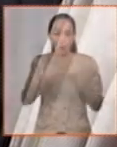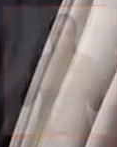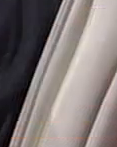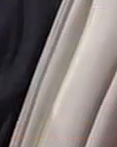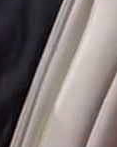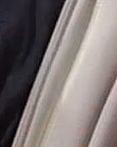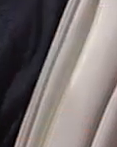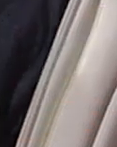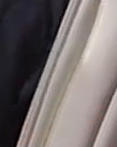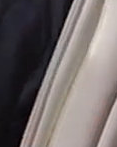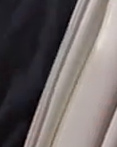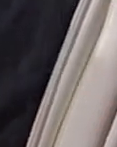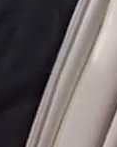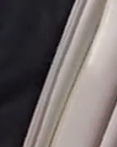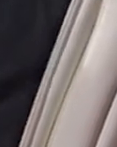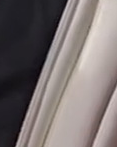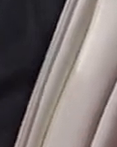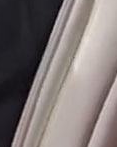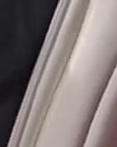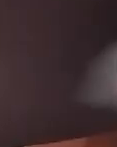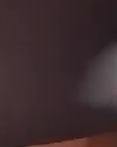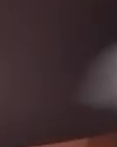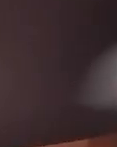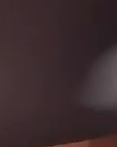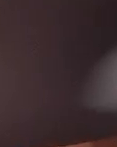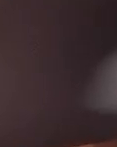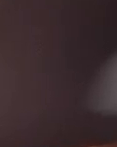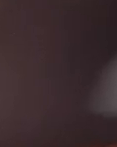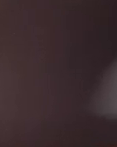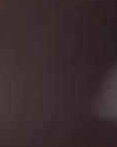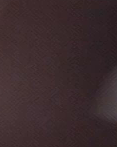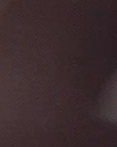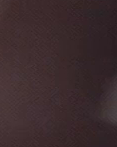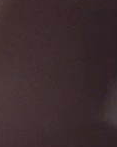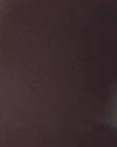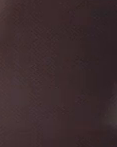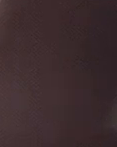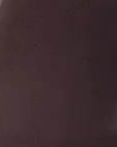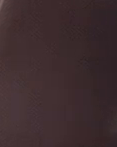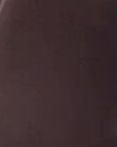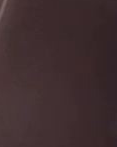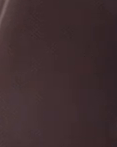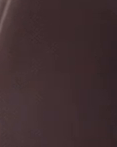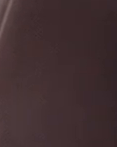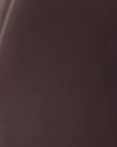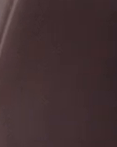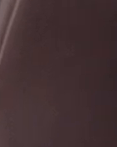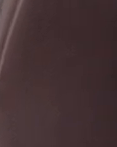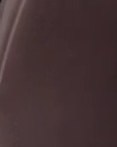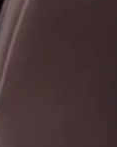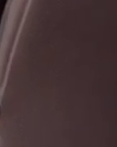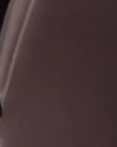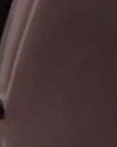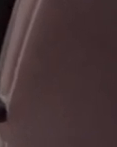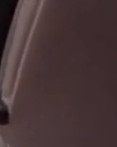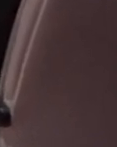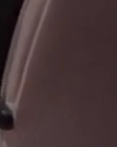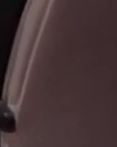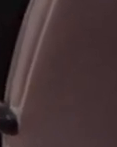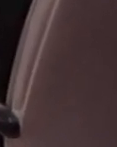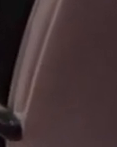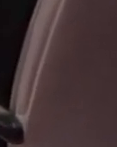Río. Yo te pido que me dejes unos pequeños segunditos para decir una cosa primero, antes de